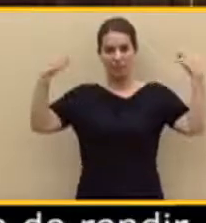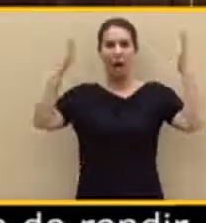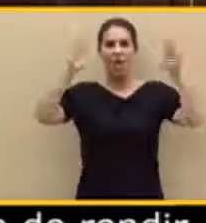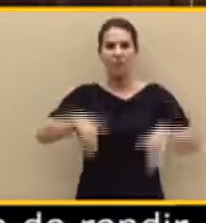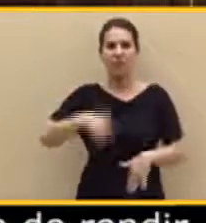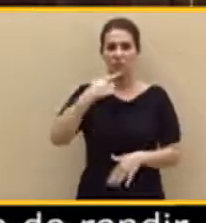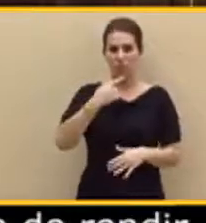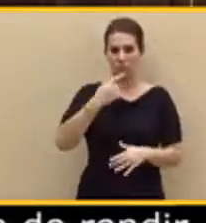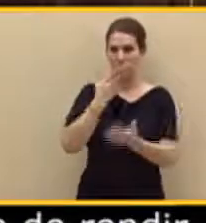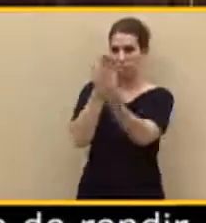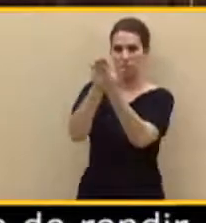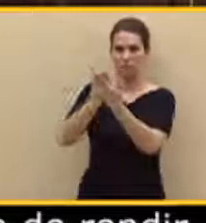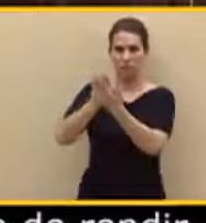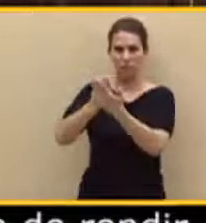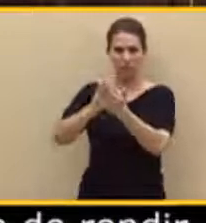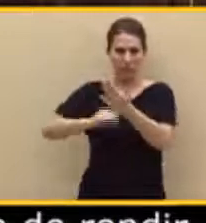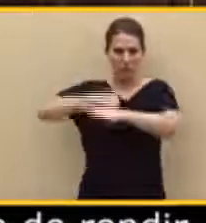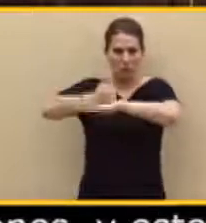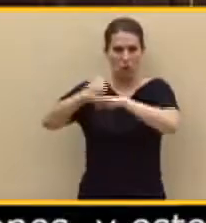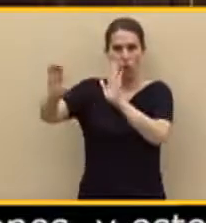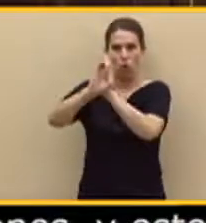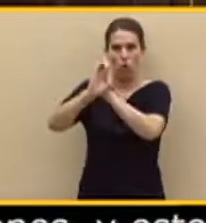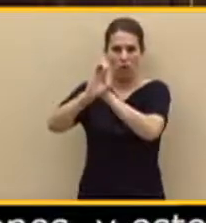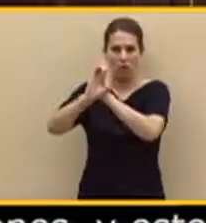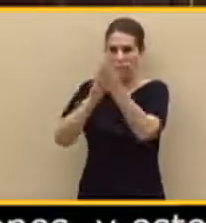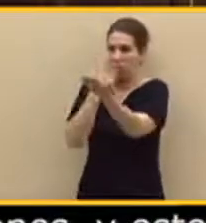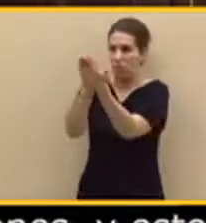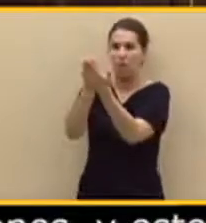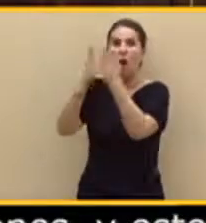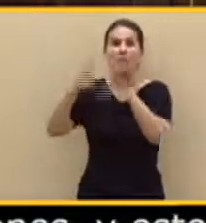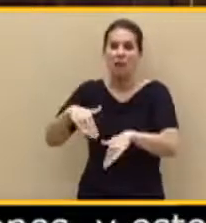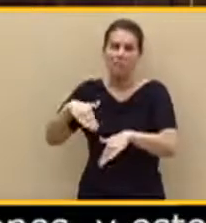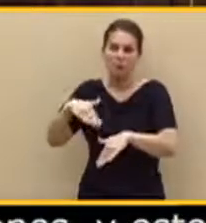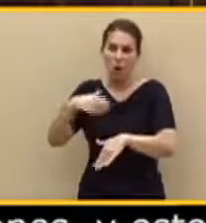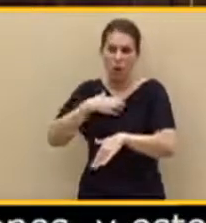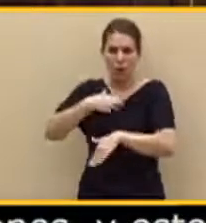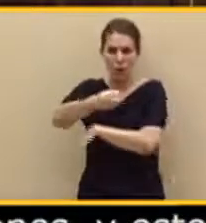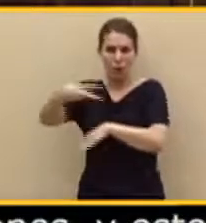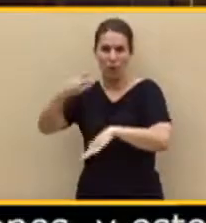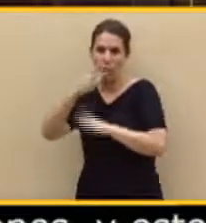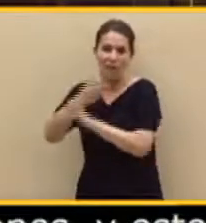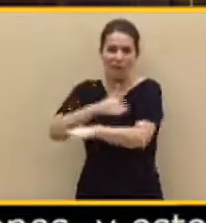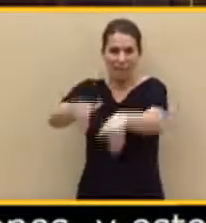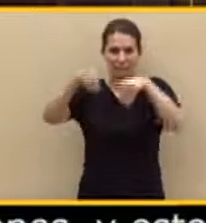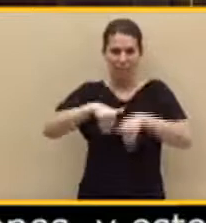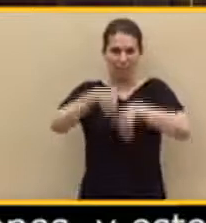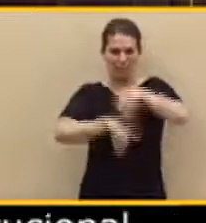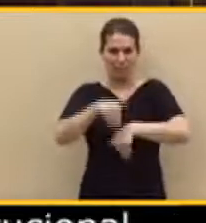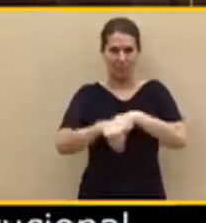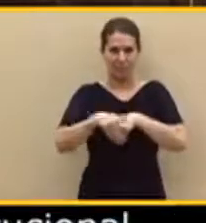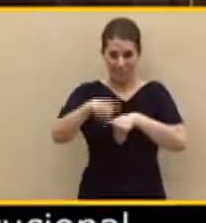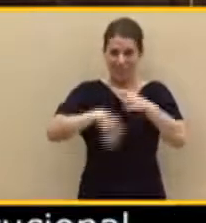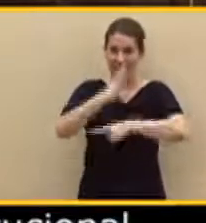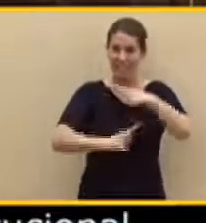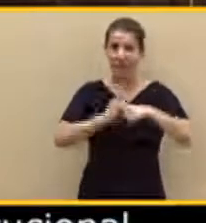Tribunal Constitucional que no se pudo resolver por el adelanto electoral. Esta legislatura, ustedes vuelven a las andadas intentando impedir